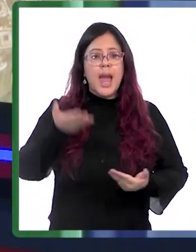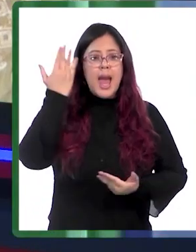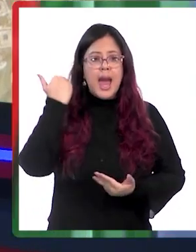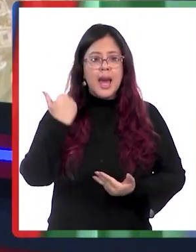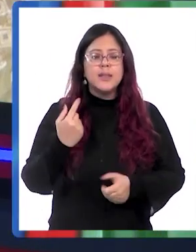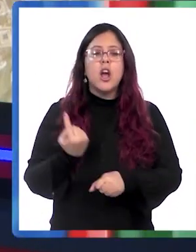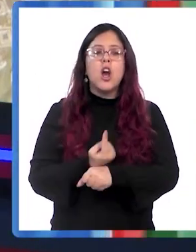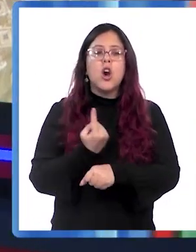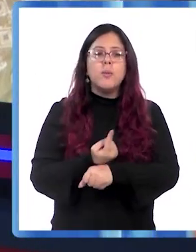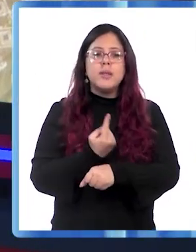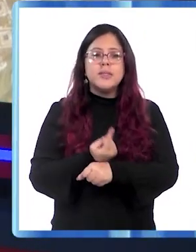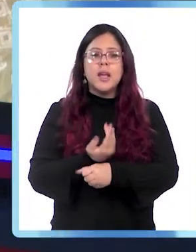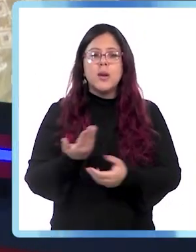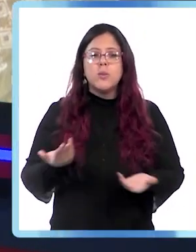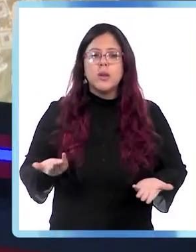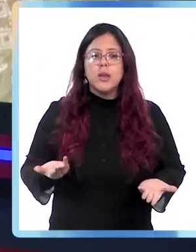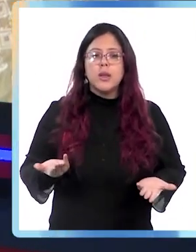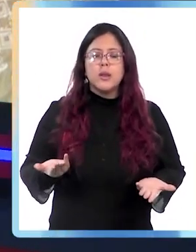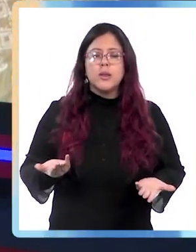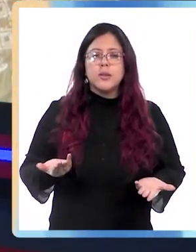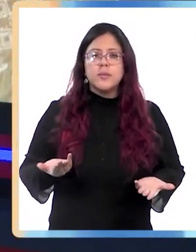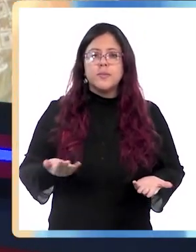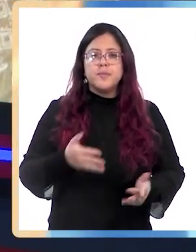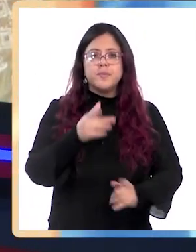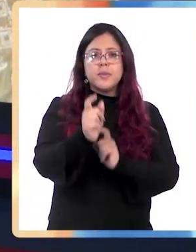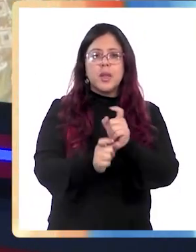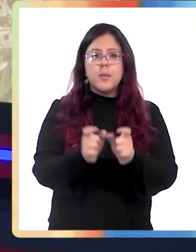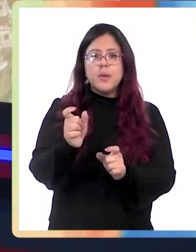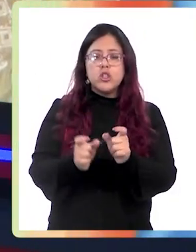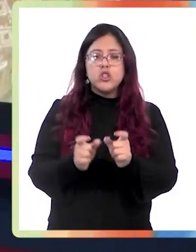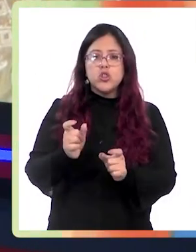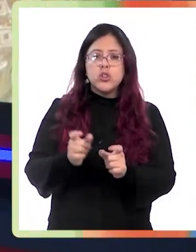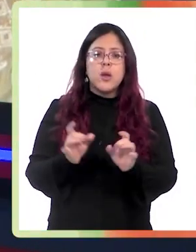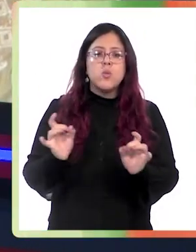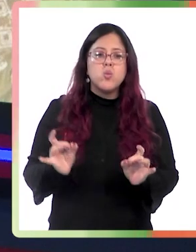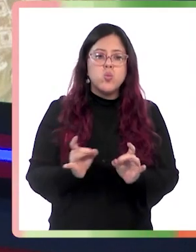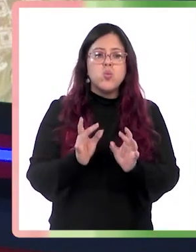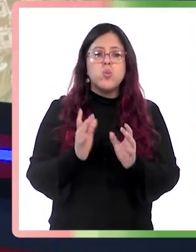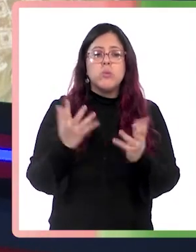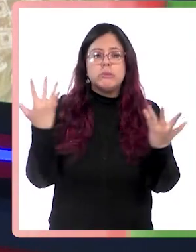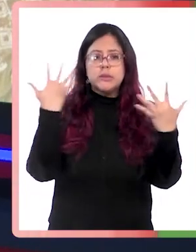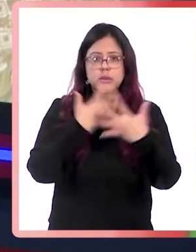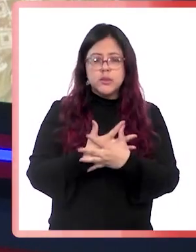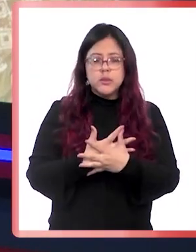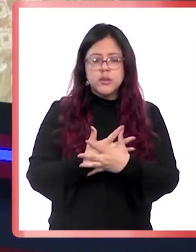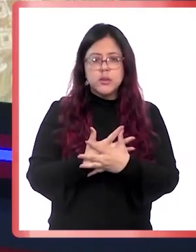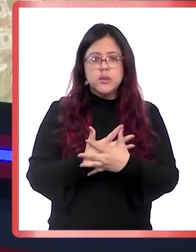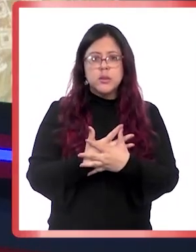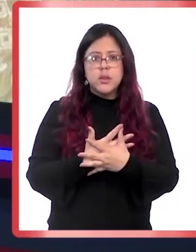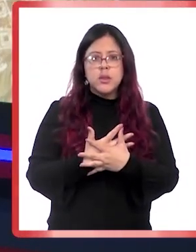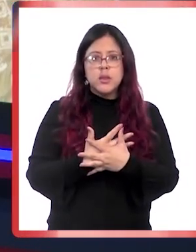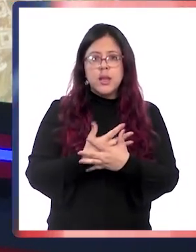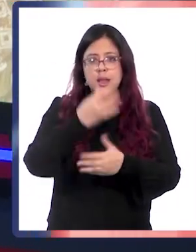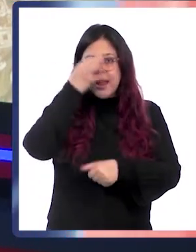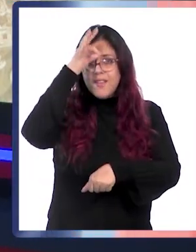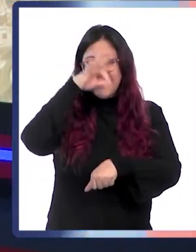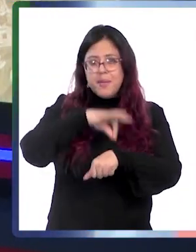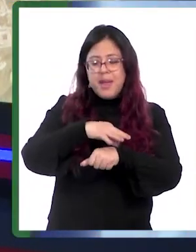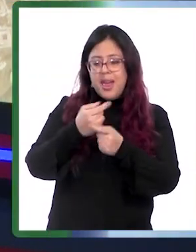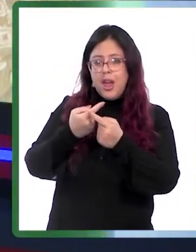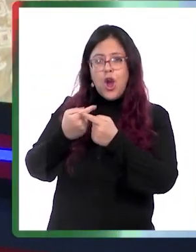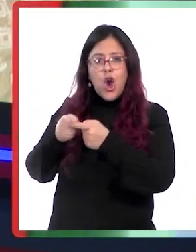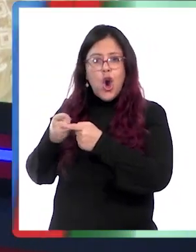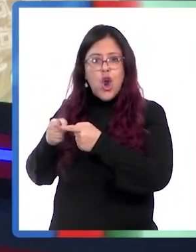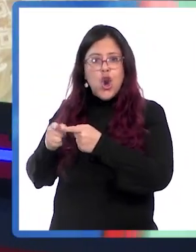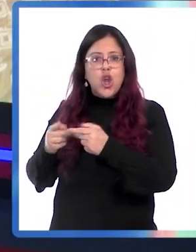de la pausa de las personas que podrían tender a confundir esta enfermedad con otra.